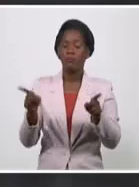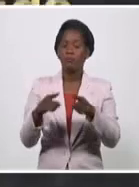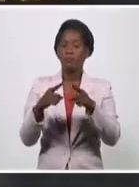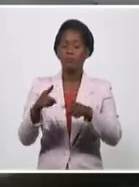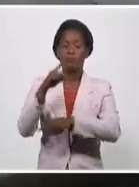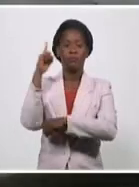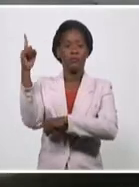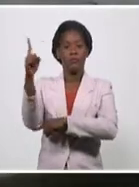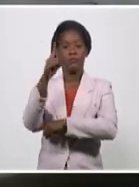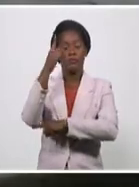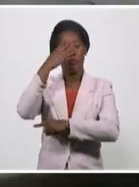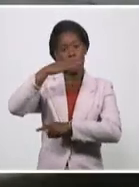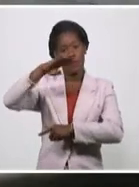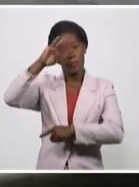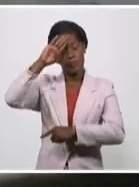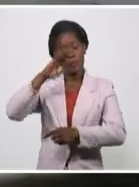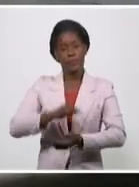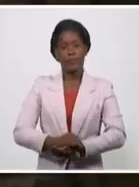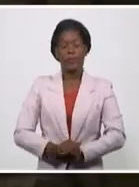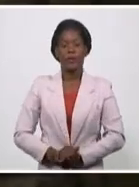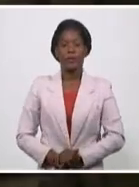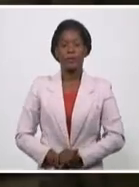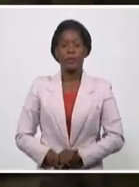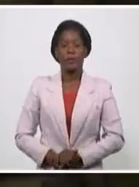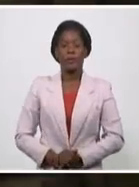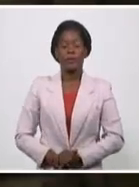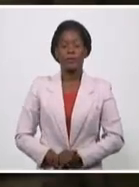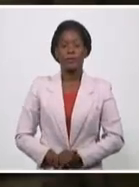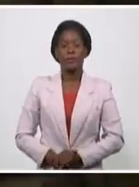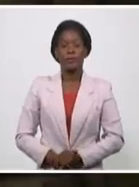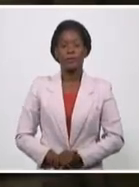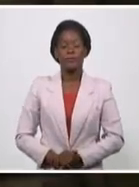himno nacional de Cuba. Bárbara Aroche Cuadro, Sistema Informativo de la Televisión.